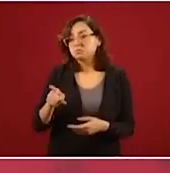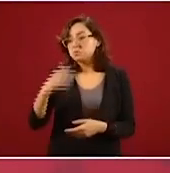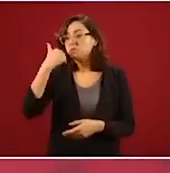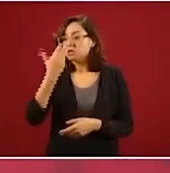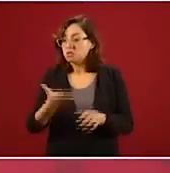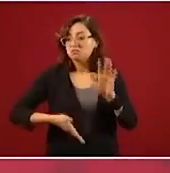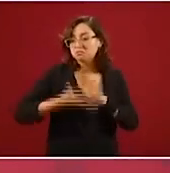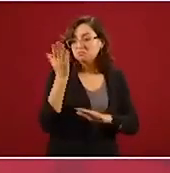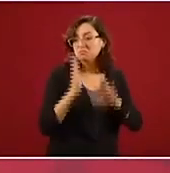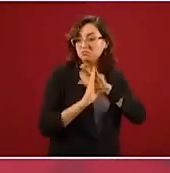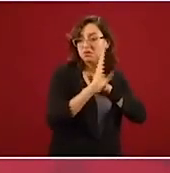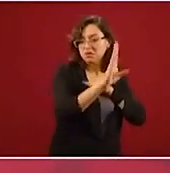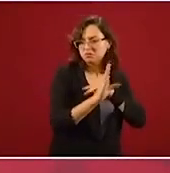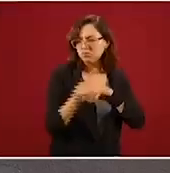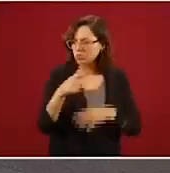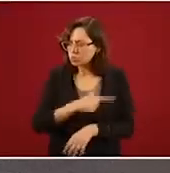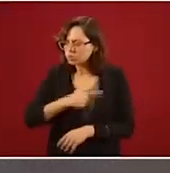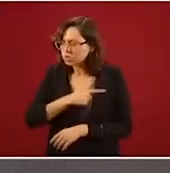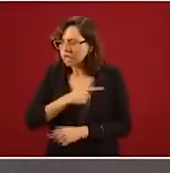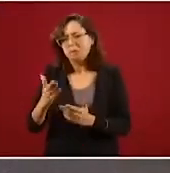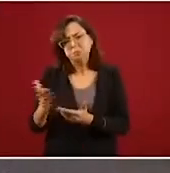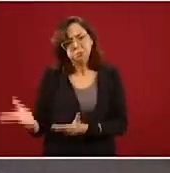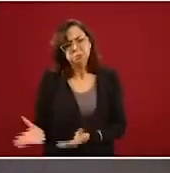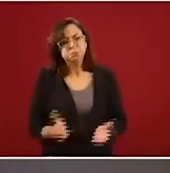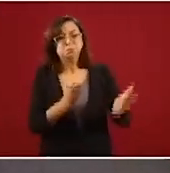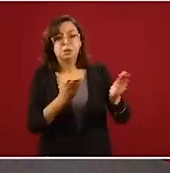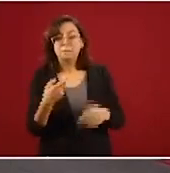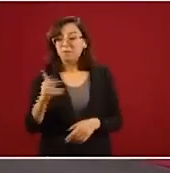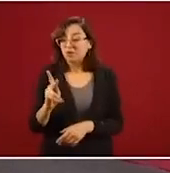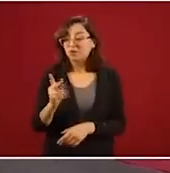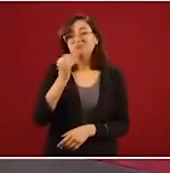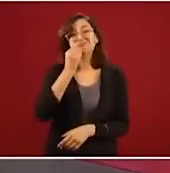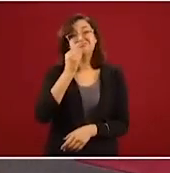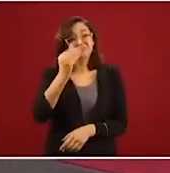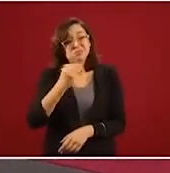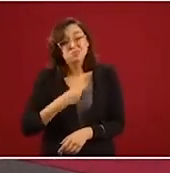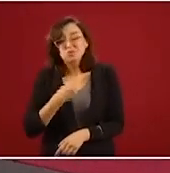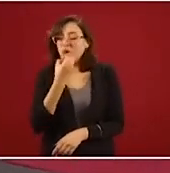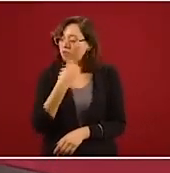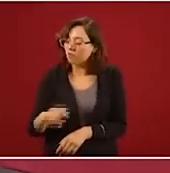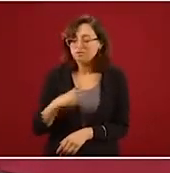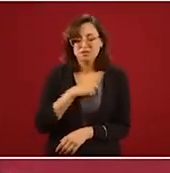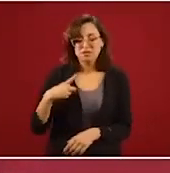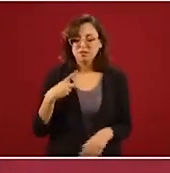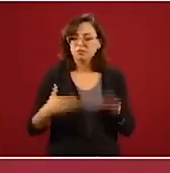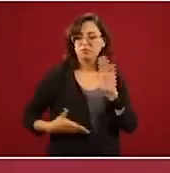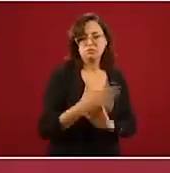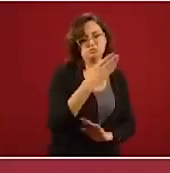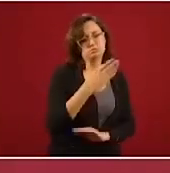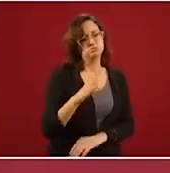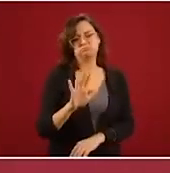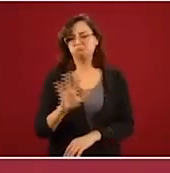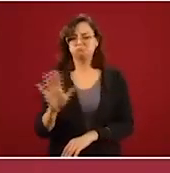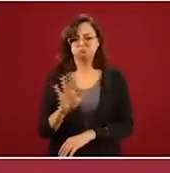sea opcional, no forzada. que el que quiera irse lo haga por gusto, en ejercicio de